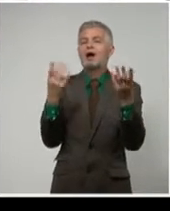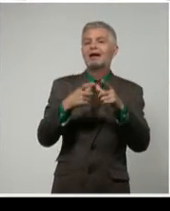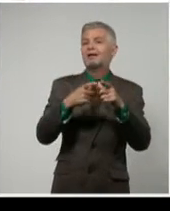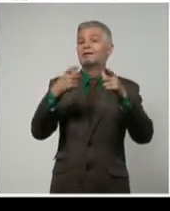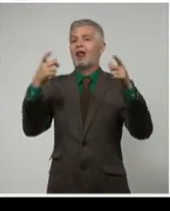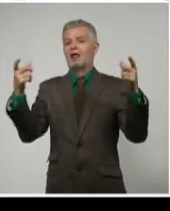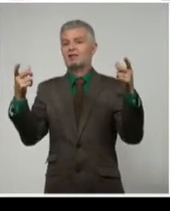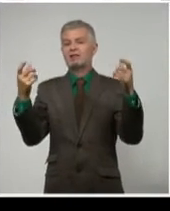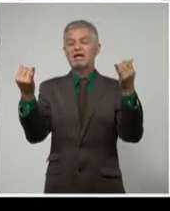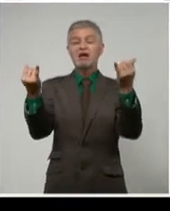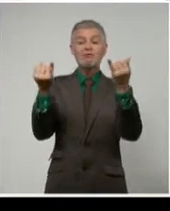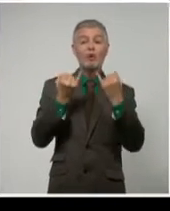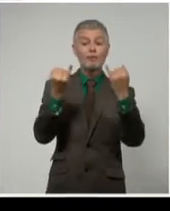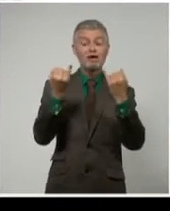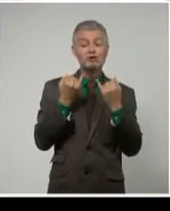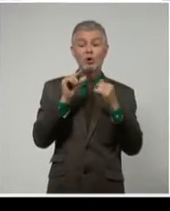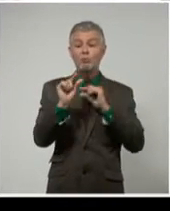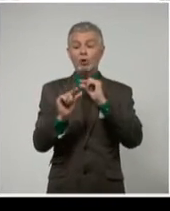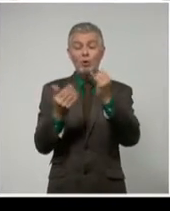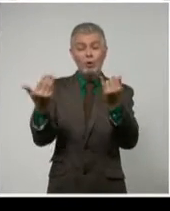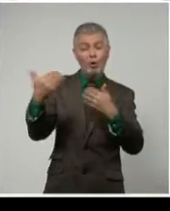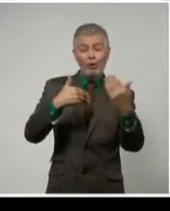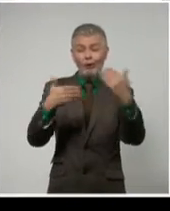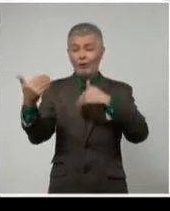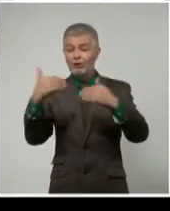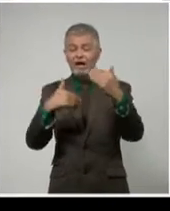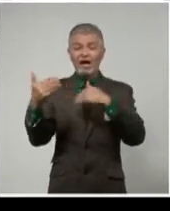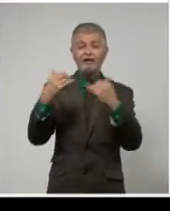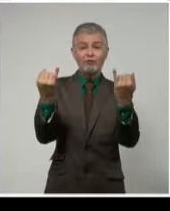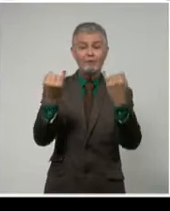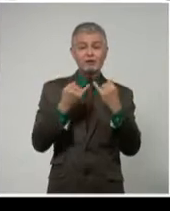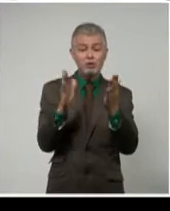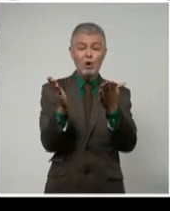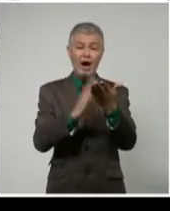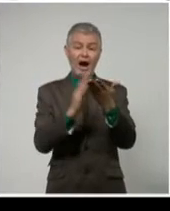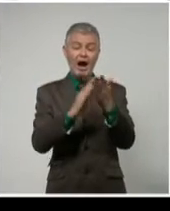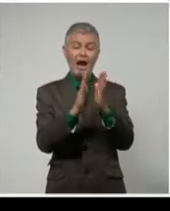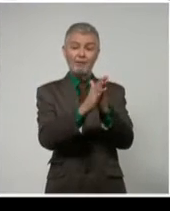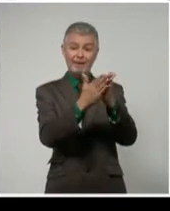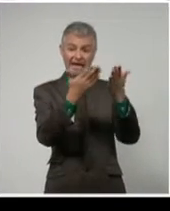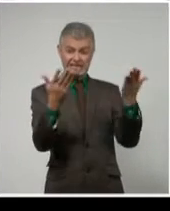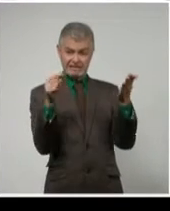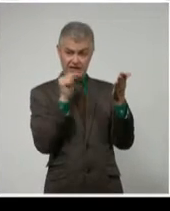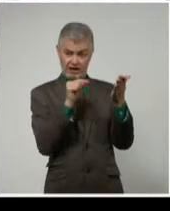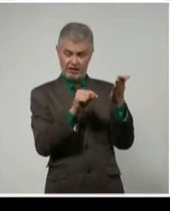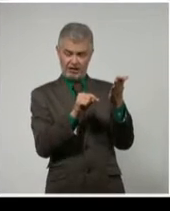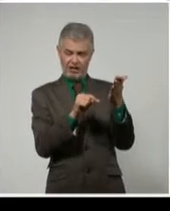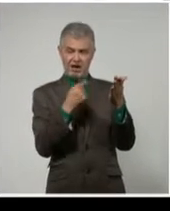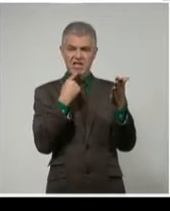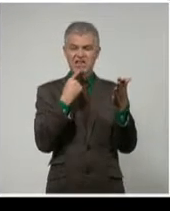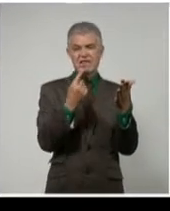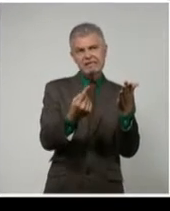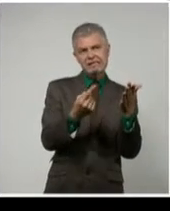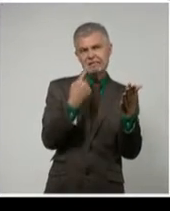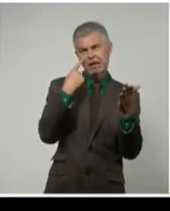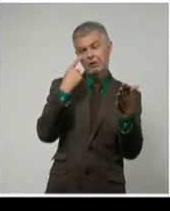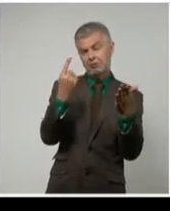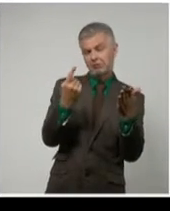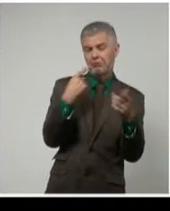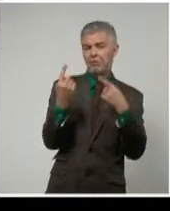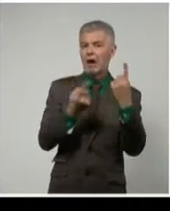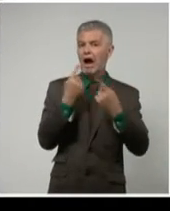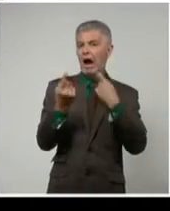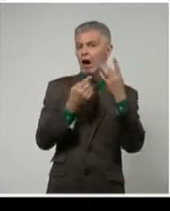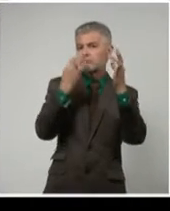las informaciones que se fueron filtrando a la prensa iban dando lo que se puede llamar un blanco móvil. O